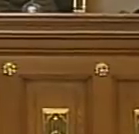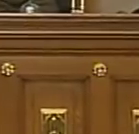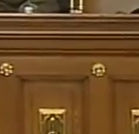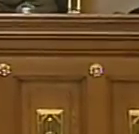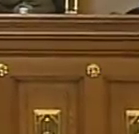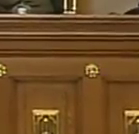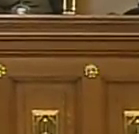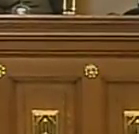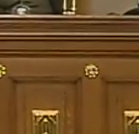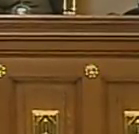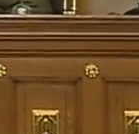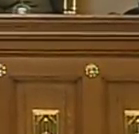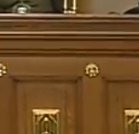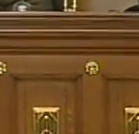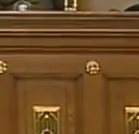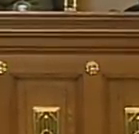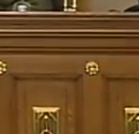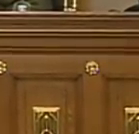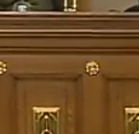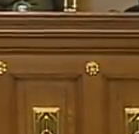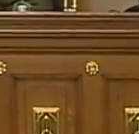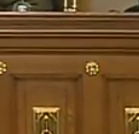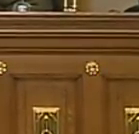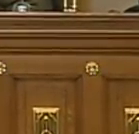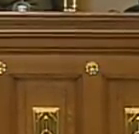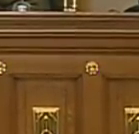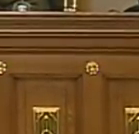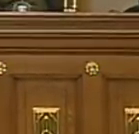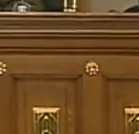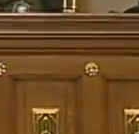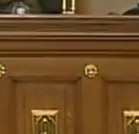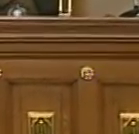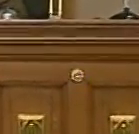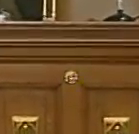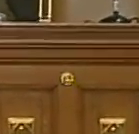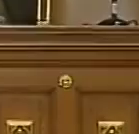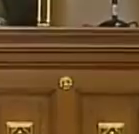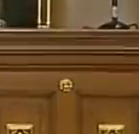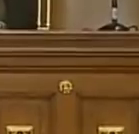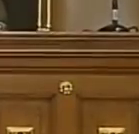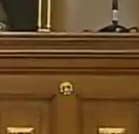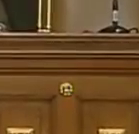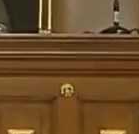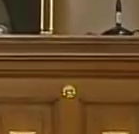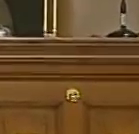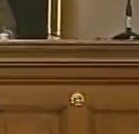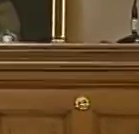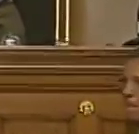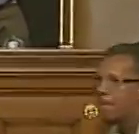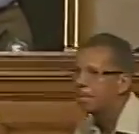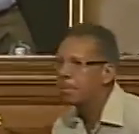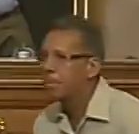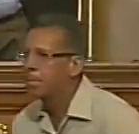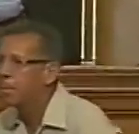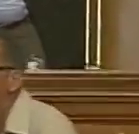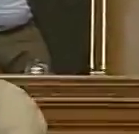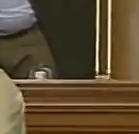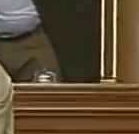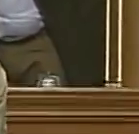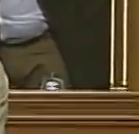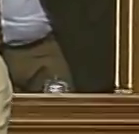Y bueno, es que de esta manera finaliza esta sesión ordinaria convocada para el día de hoy a partir de las 10 de la mañana por parte de la Asamblea